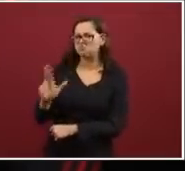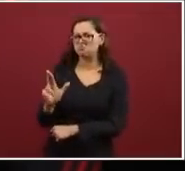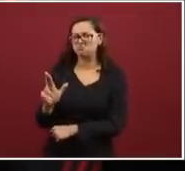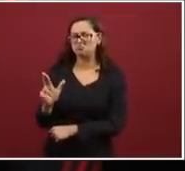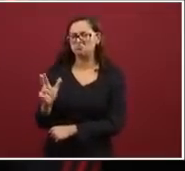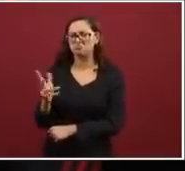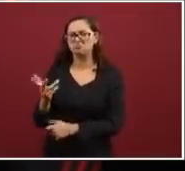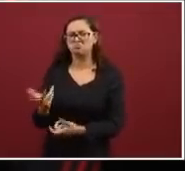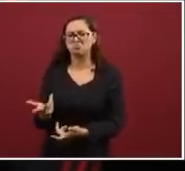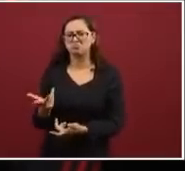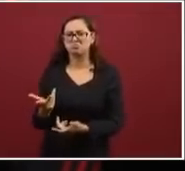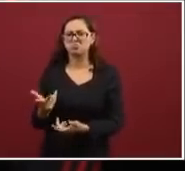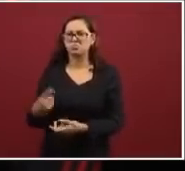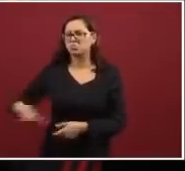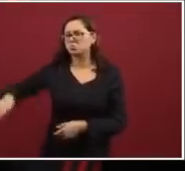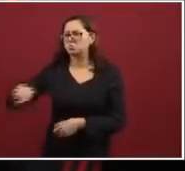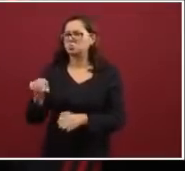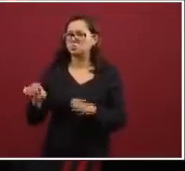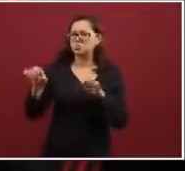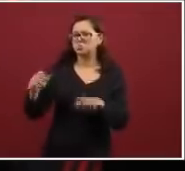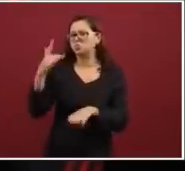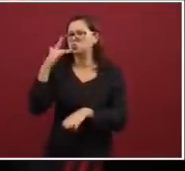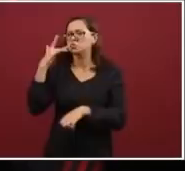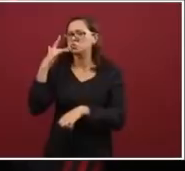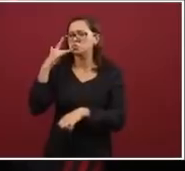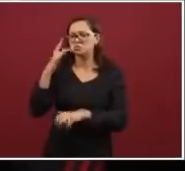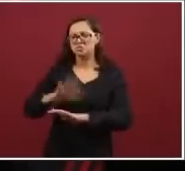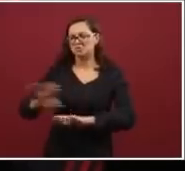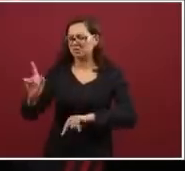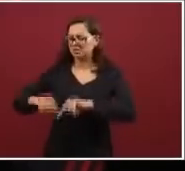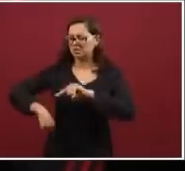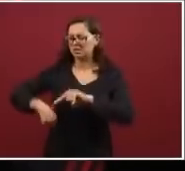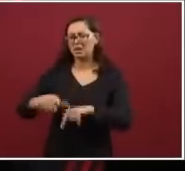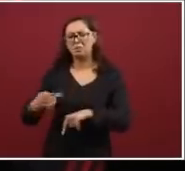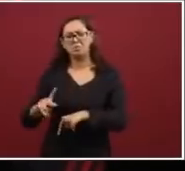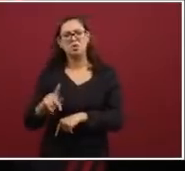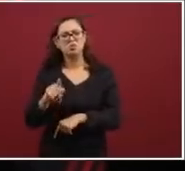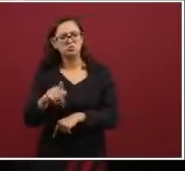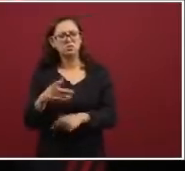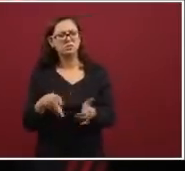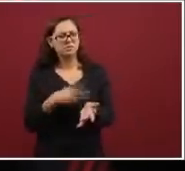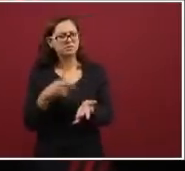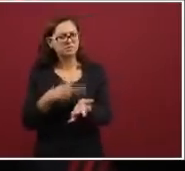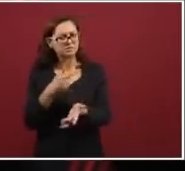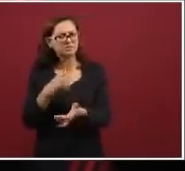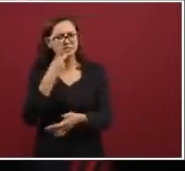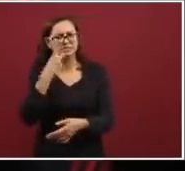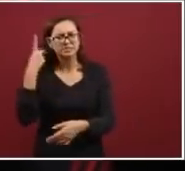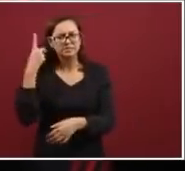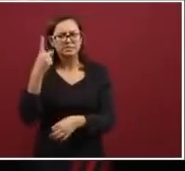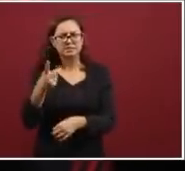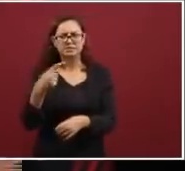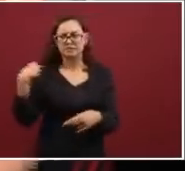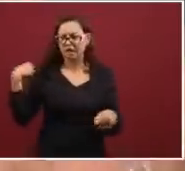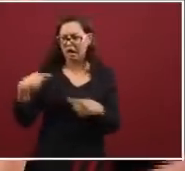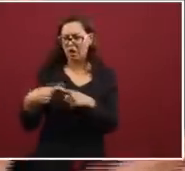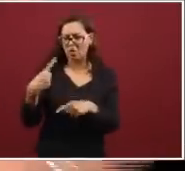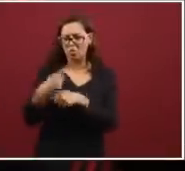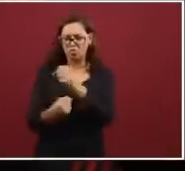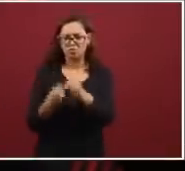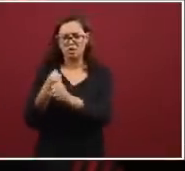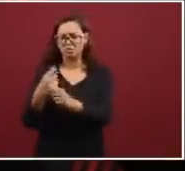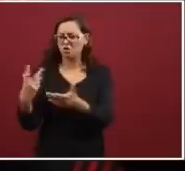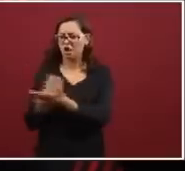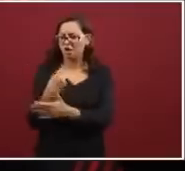eran conductas fifís, que antes eran fifís, pero usted mismo ha dicho, lo ha recordado en campaña, lo ha recordado en este primer año, tanto de que